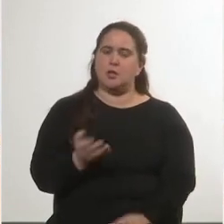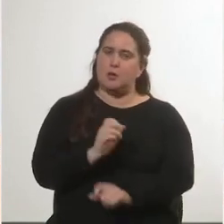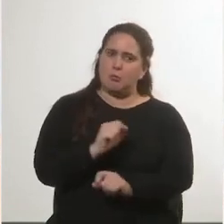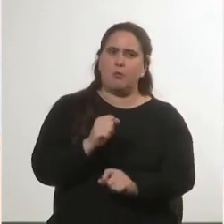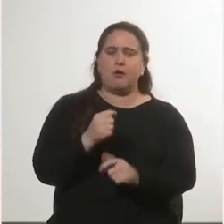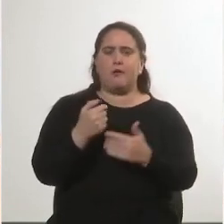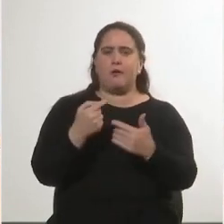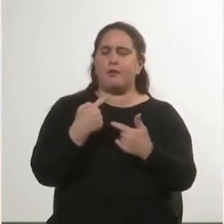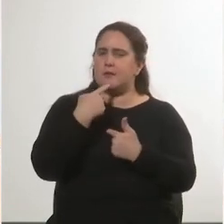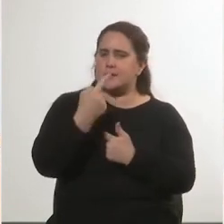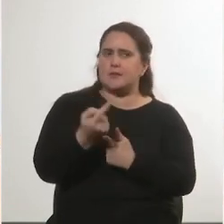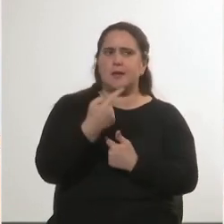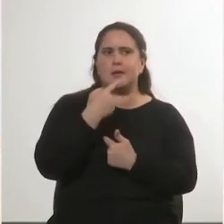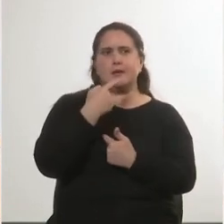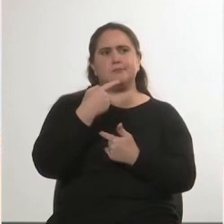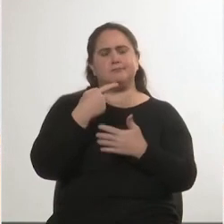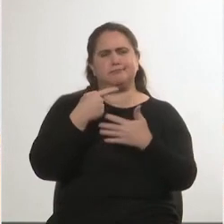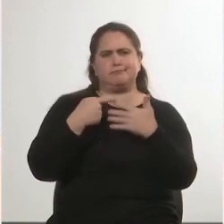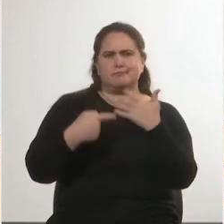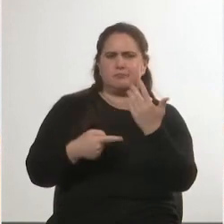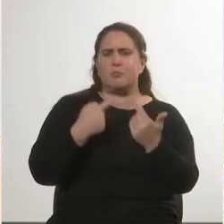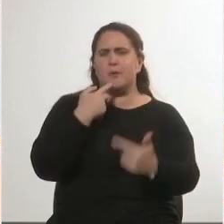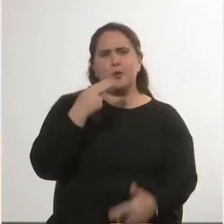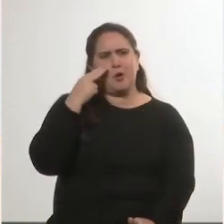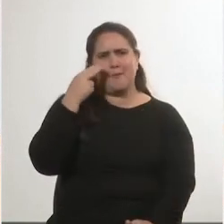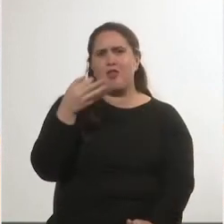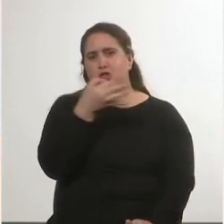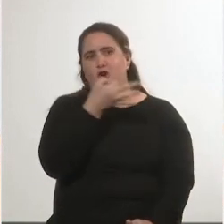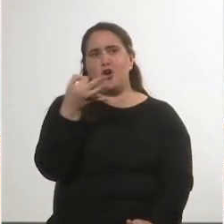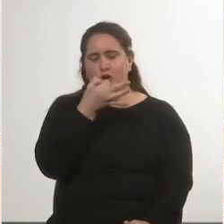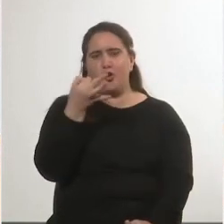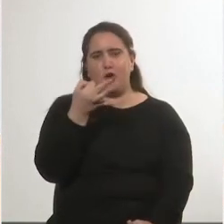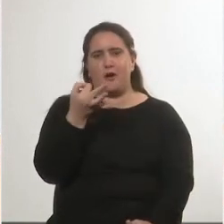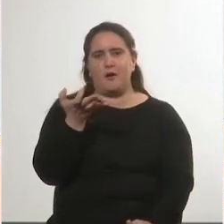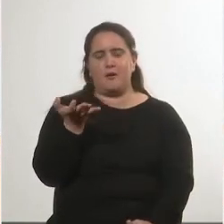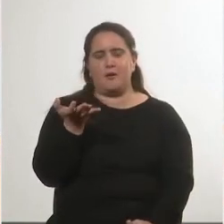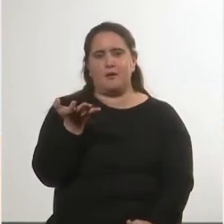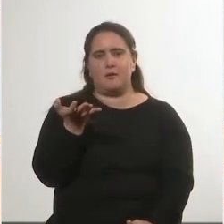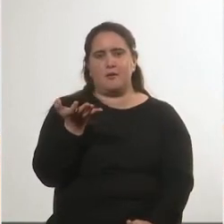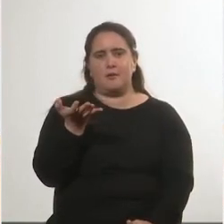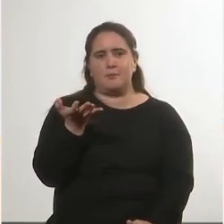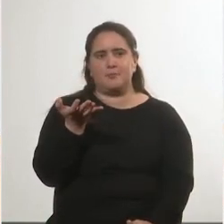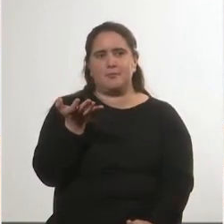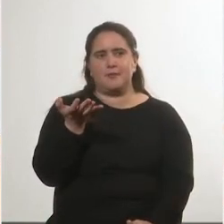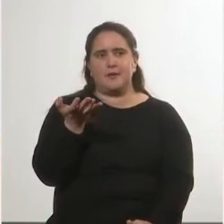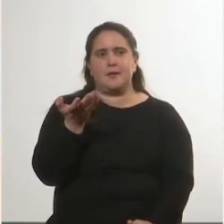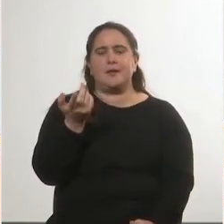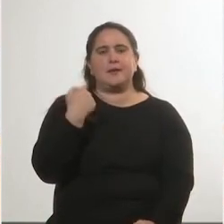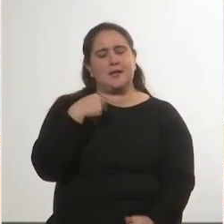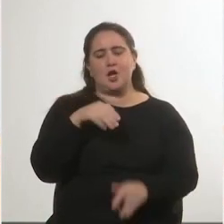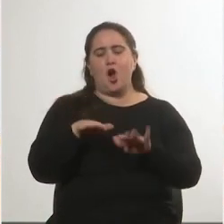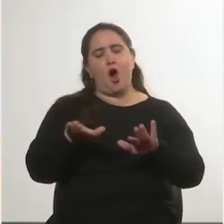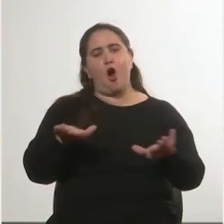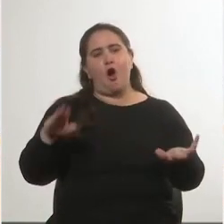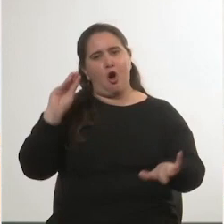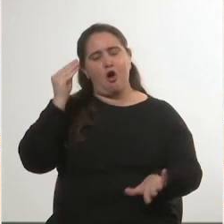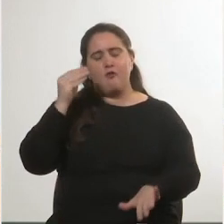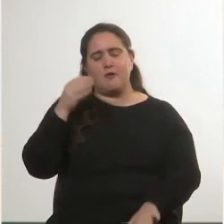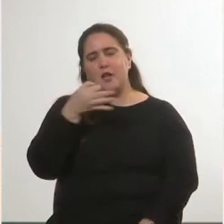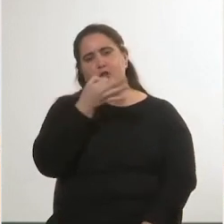podemos hablar del pavoroso problema de la droga que se va comiendo a nuestras generaciones